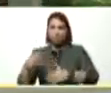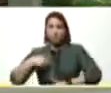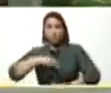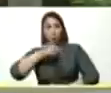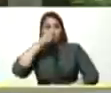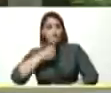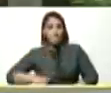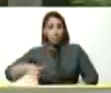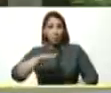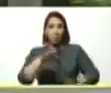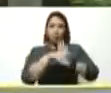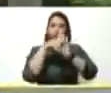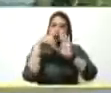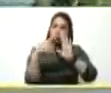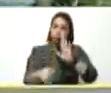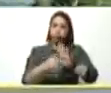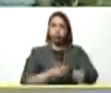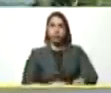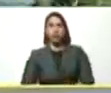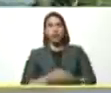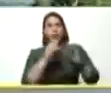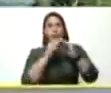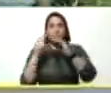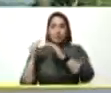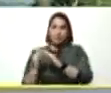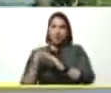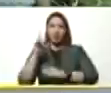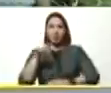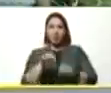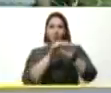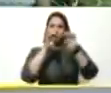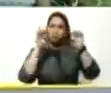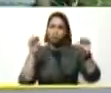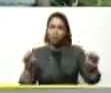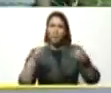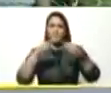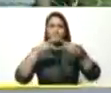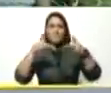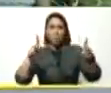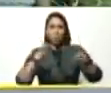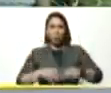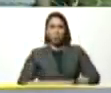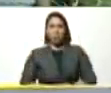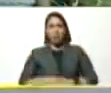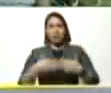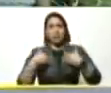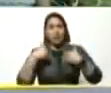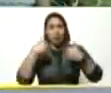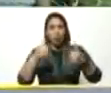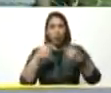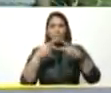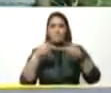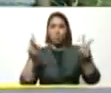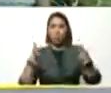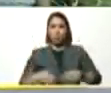pueblo el derecho a la vivienda, a la educación pública, a la salud pública.